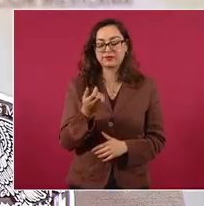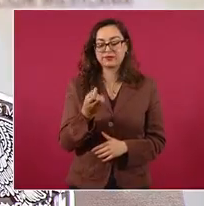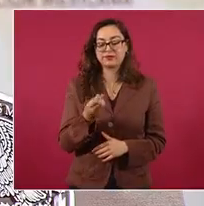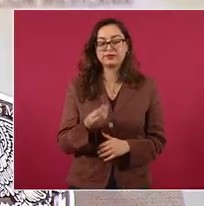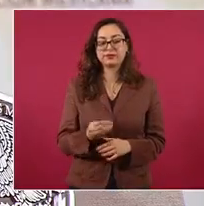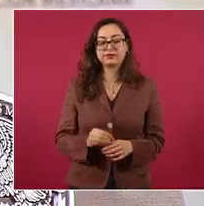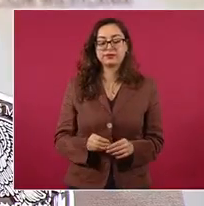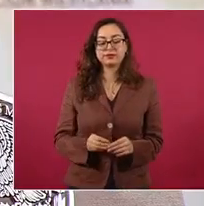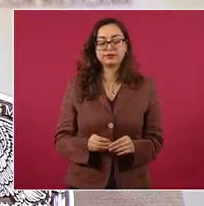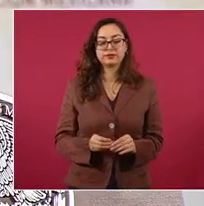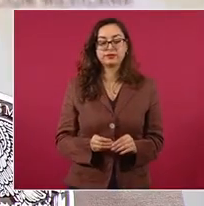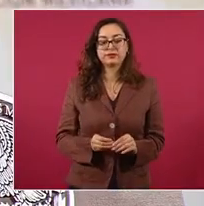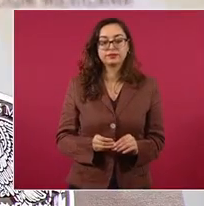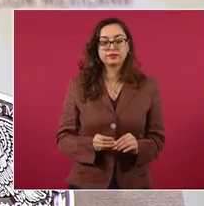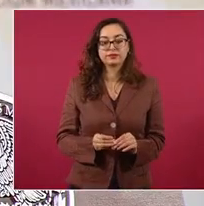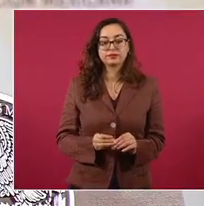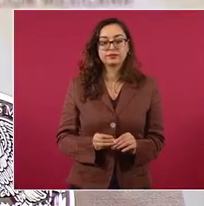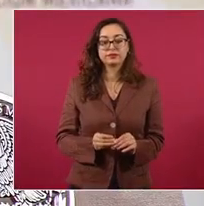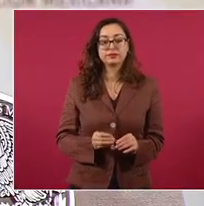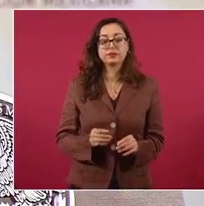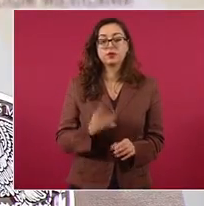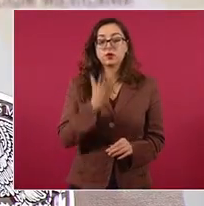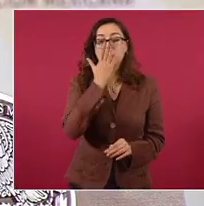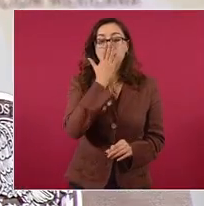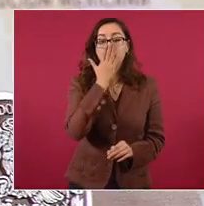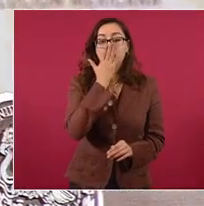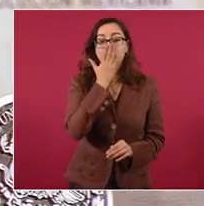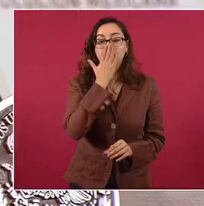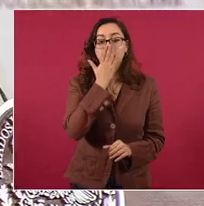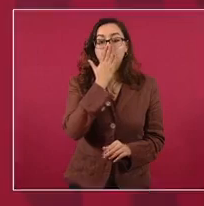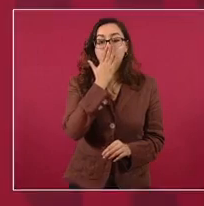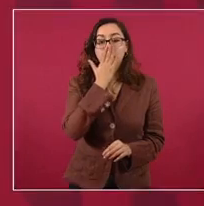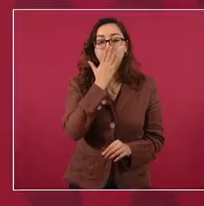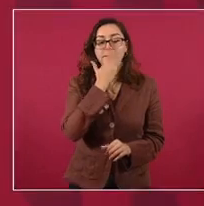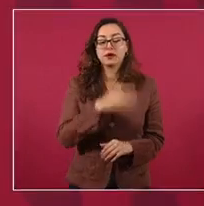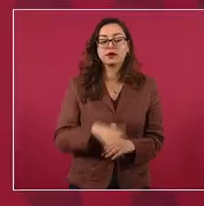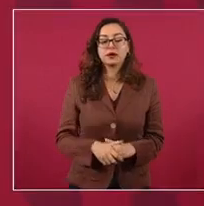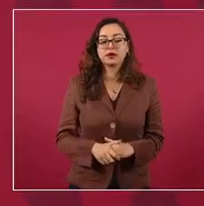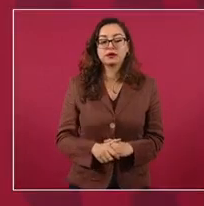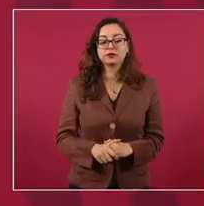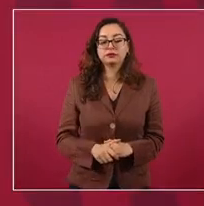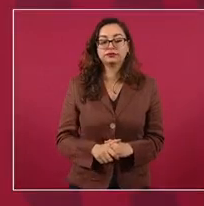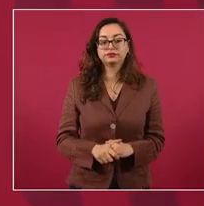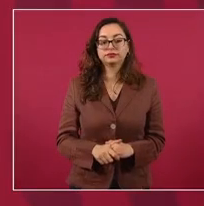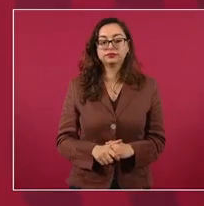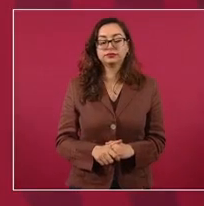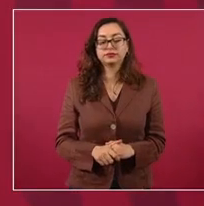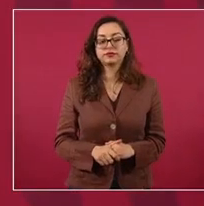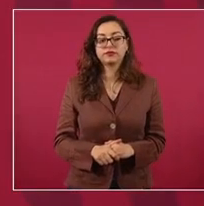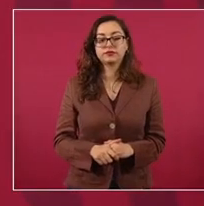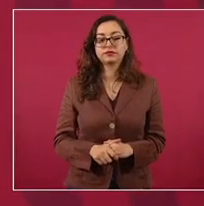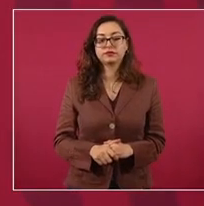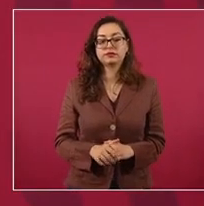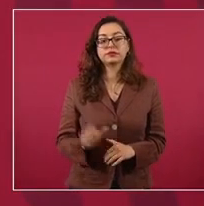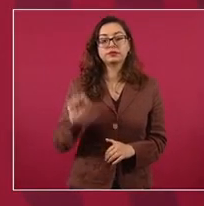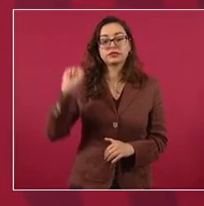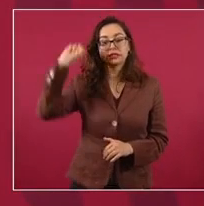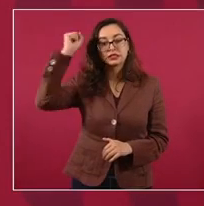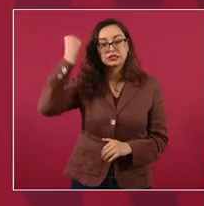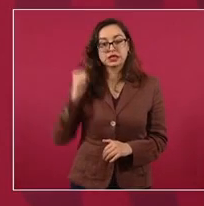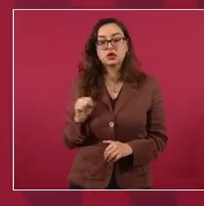Sinaloa, con la CUR, ya no Sonora. No, es Sonora. Sonora. No, en Sinaloa es